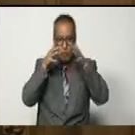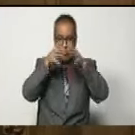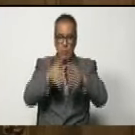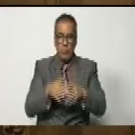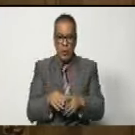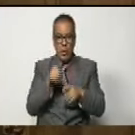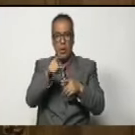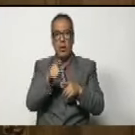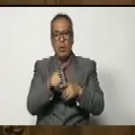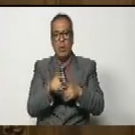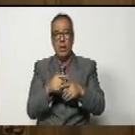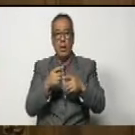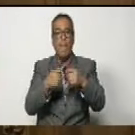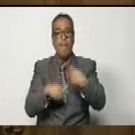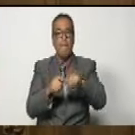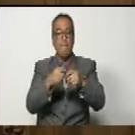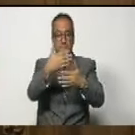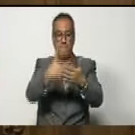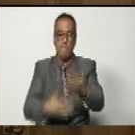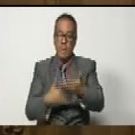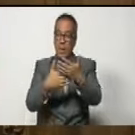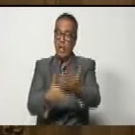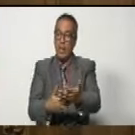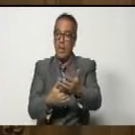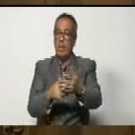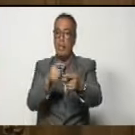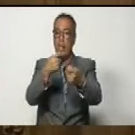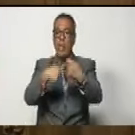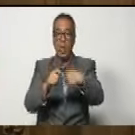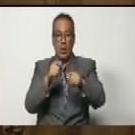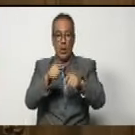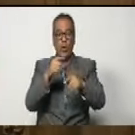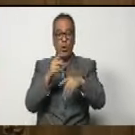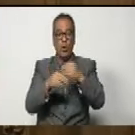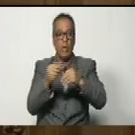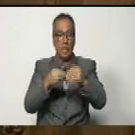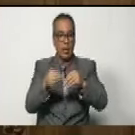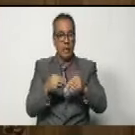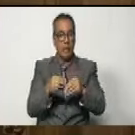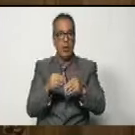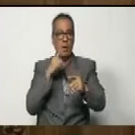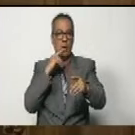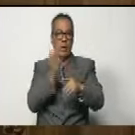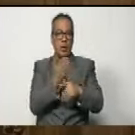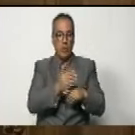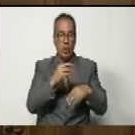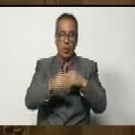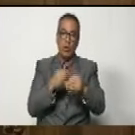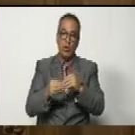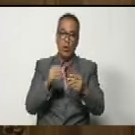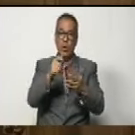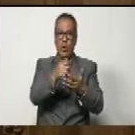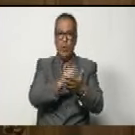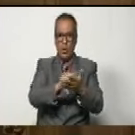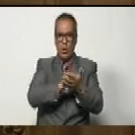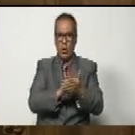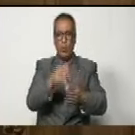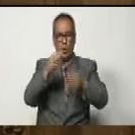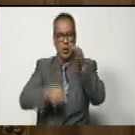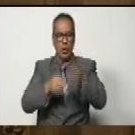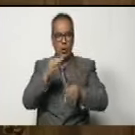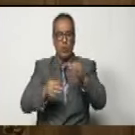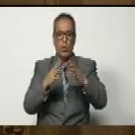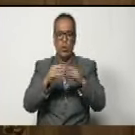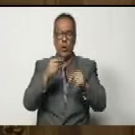de expediente administrativo con las consecuencias legales que ello acarree, sin perjuicio de lo contemplado en el ordenamiento jurídico. Es